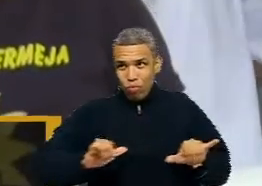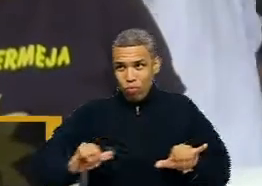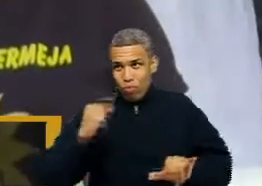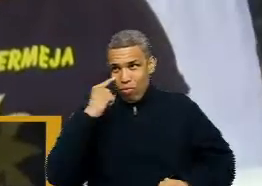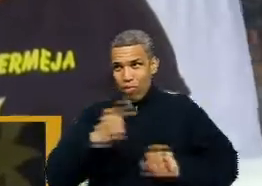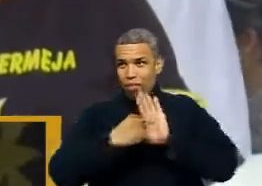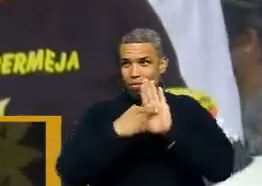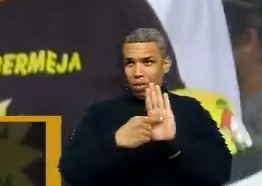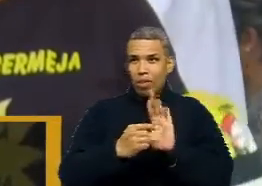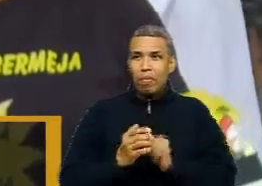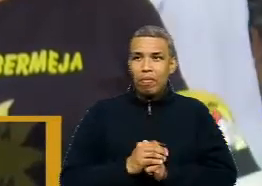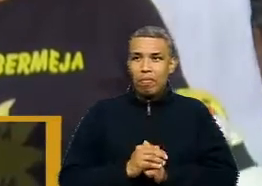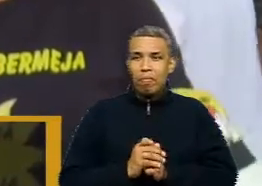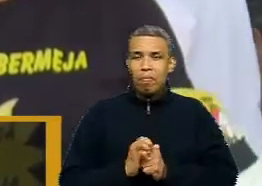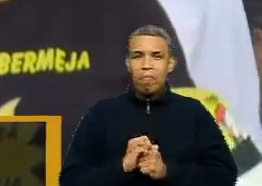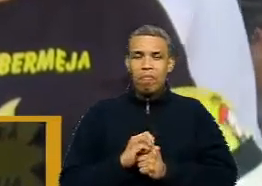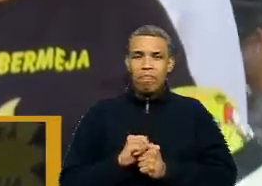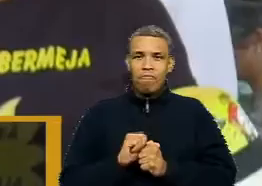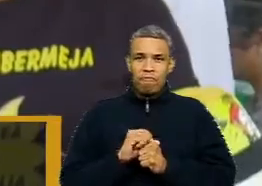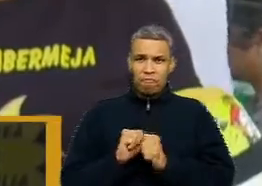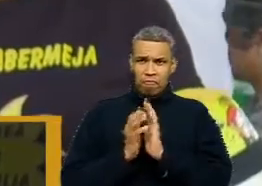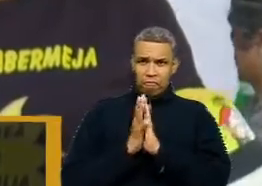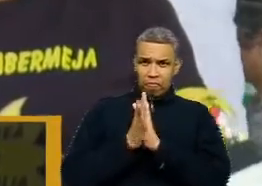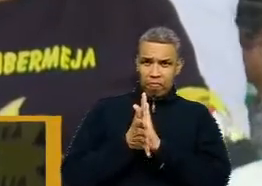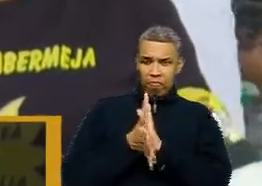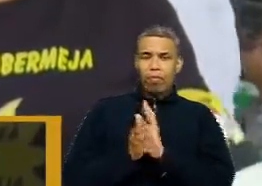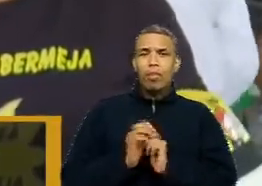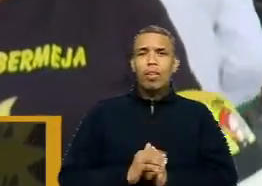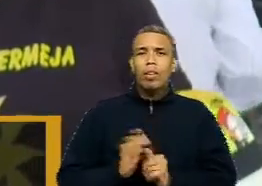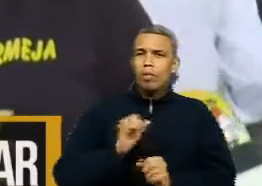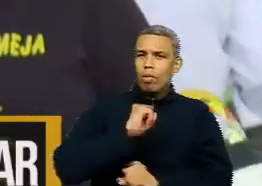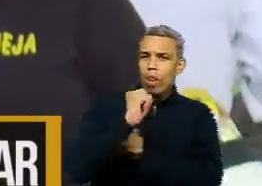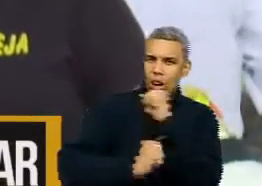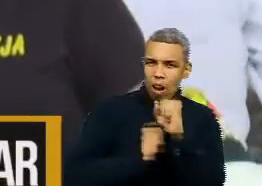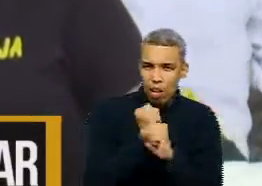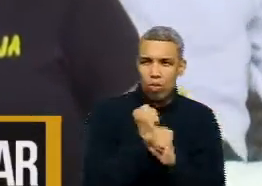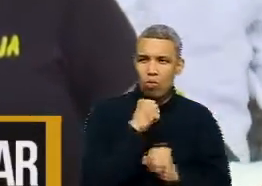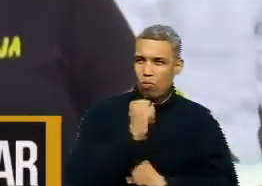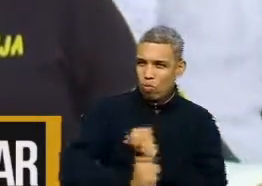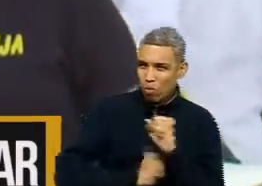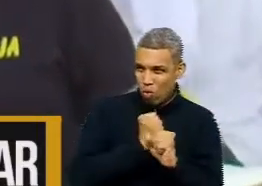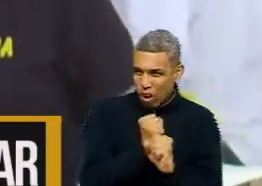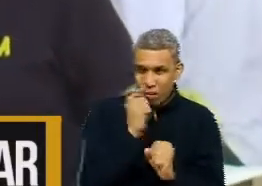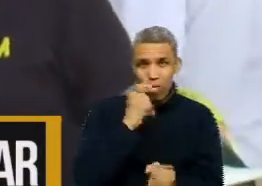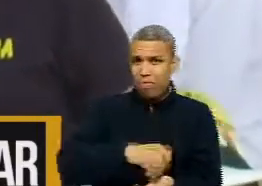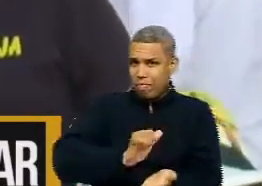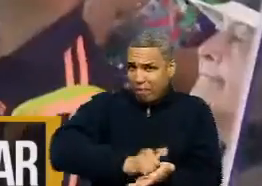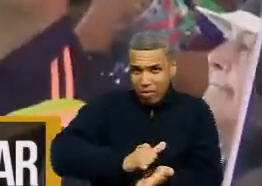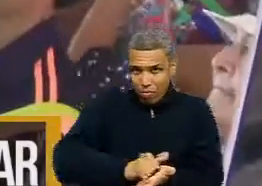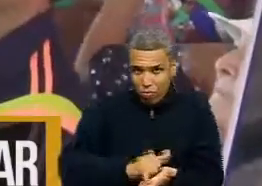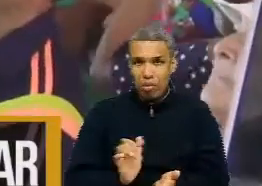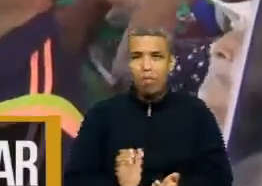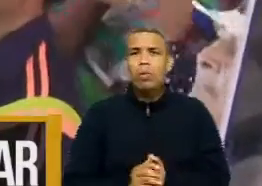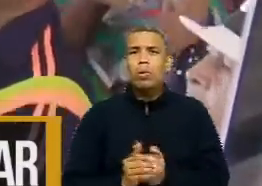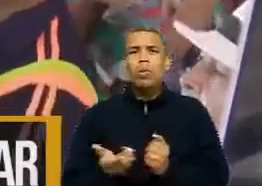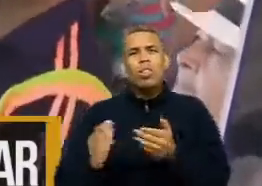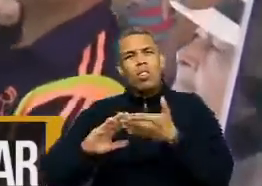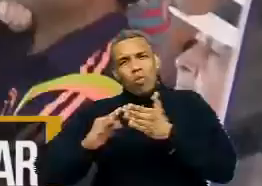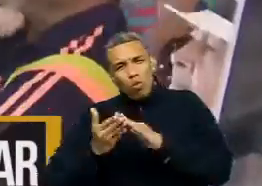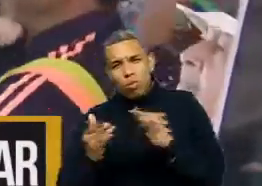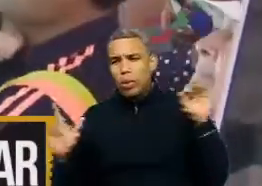que tradicionalmente se hace año a año y donde las familias barranqueñas vienen a compartir con